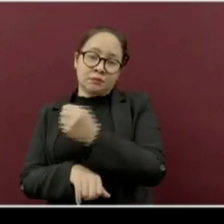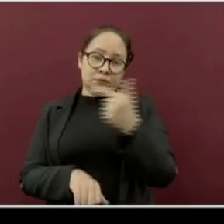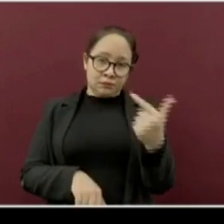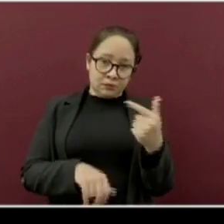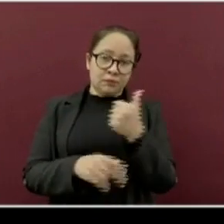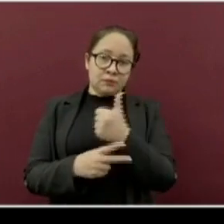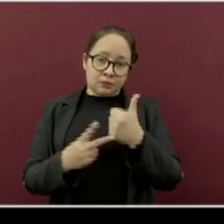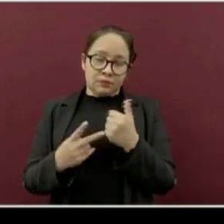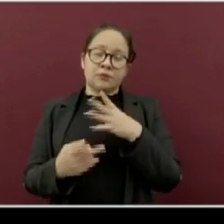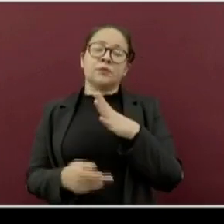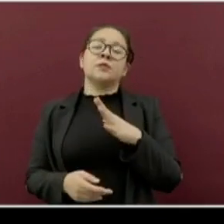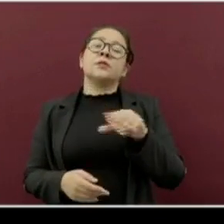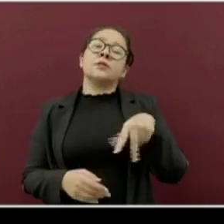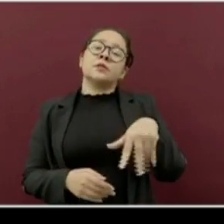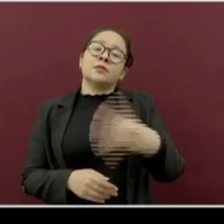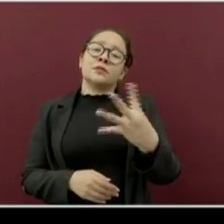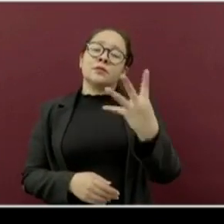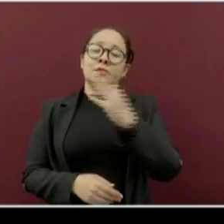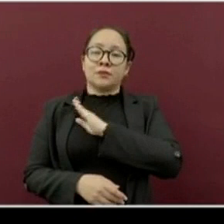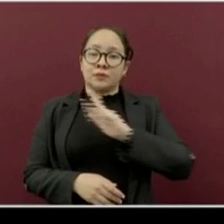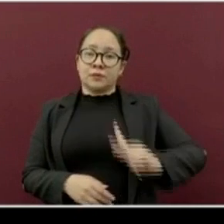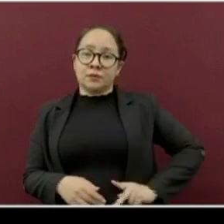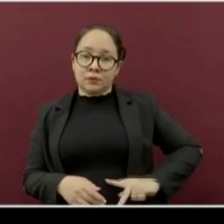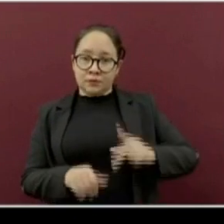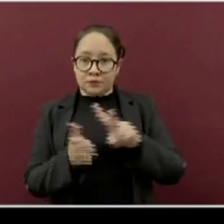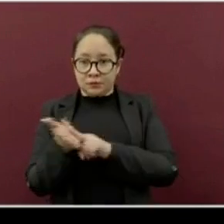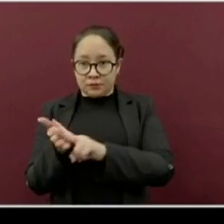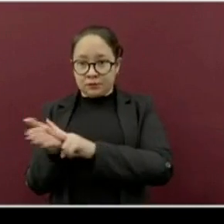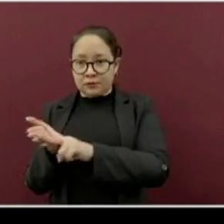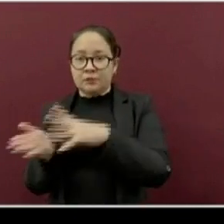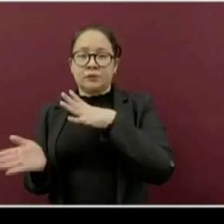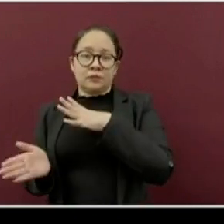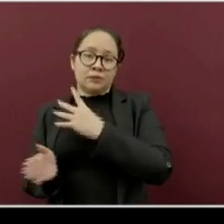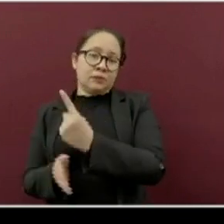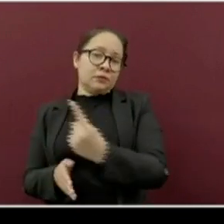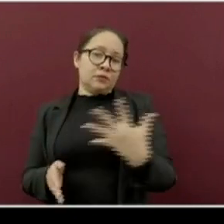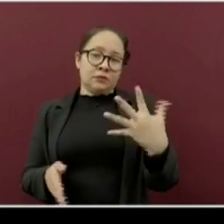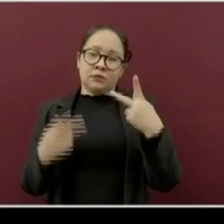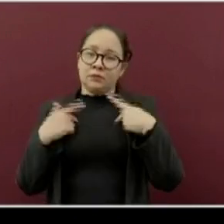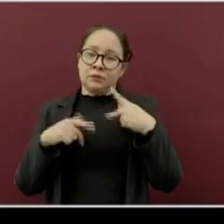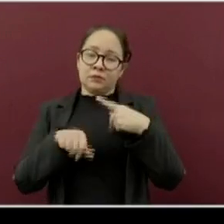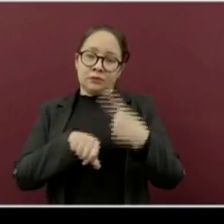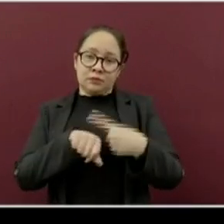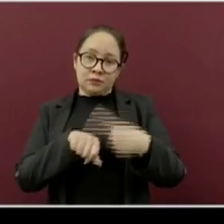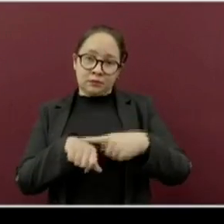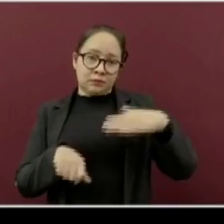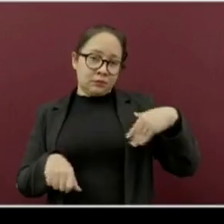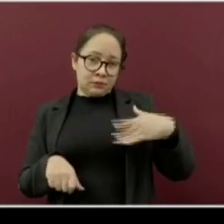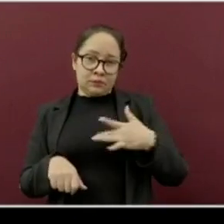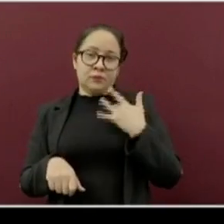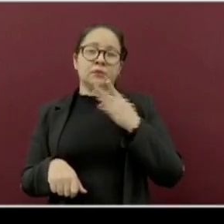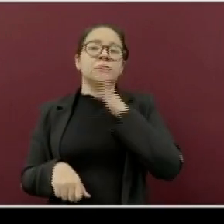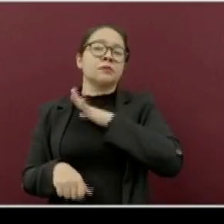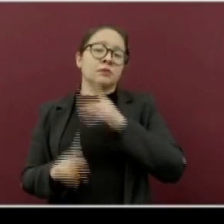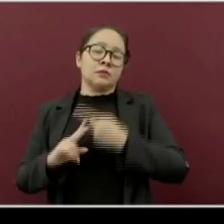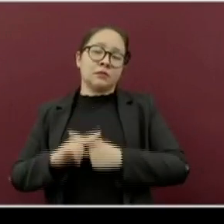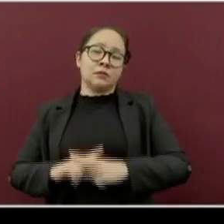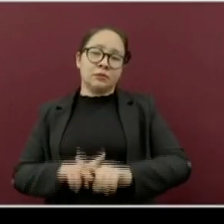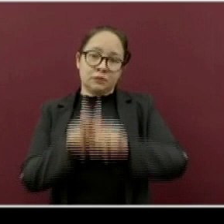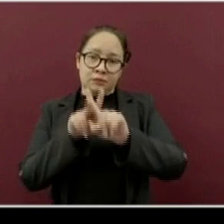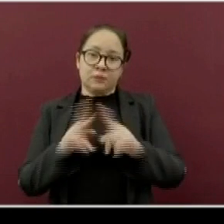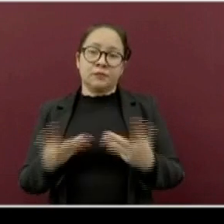Y 14 municipios en verde que presentan entre 1 y 5 pacientes que recién se infectaron por el